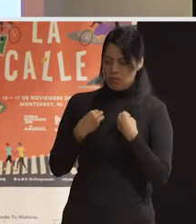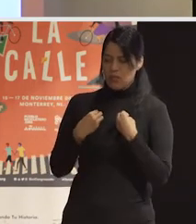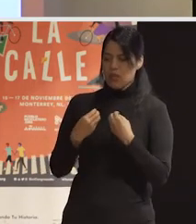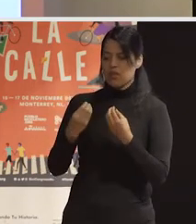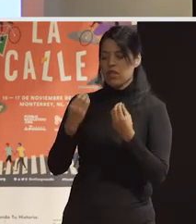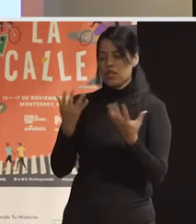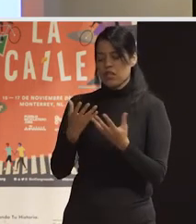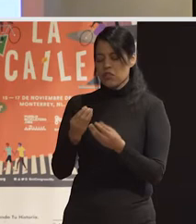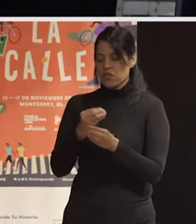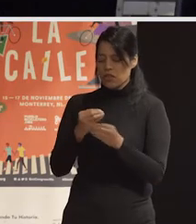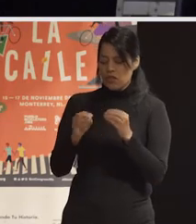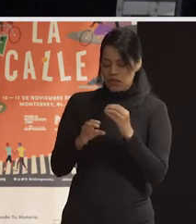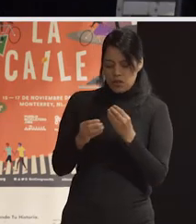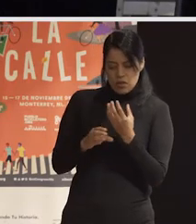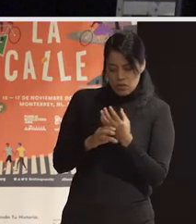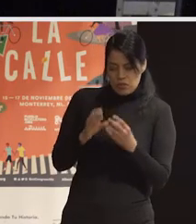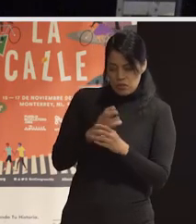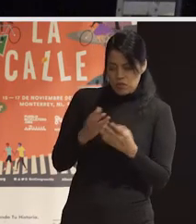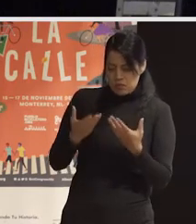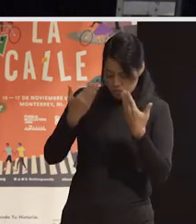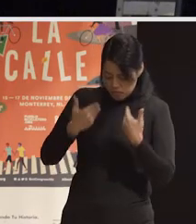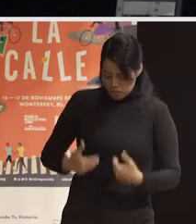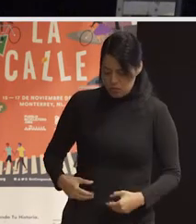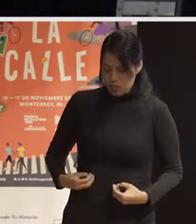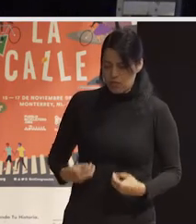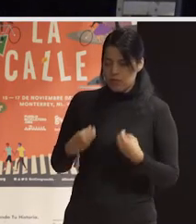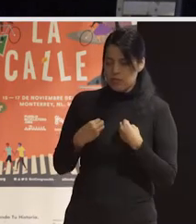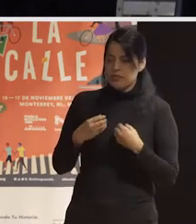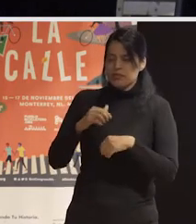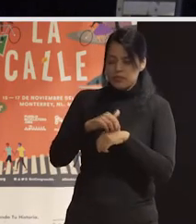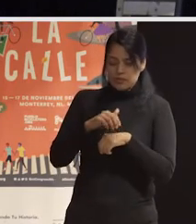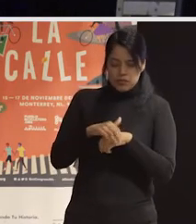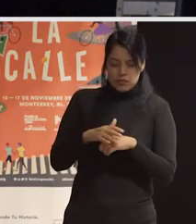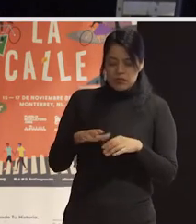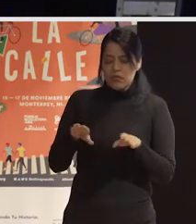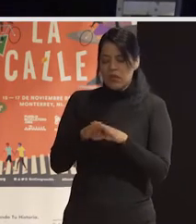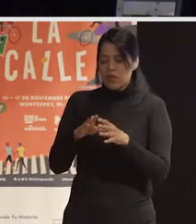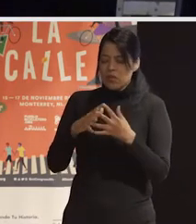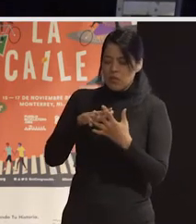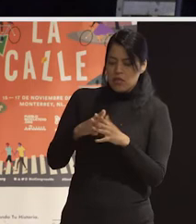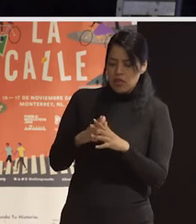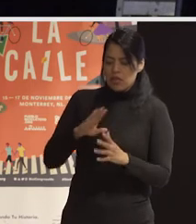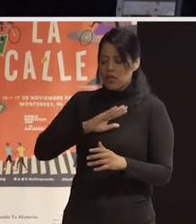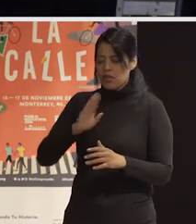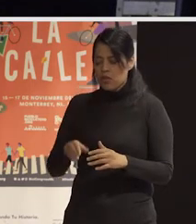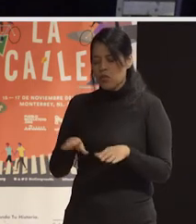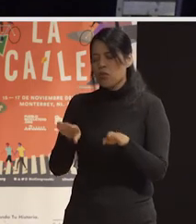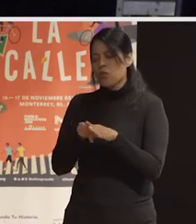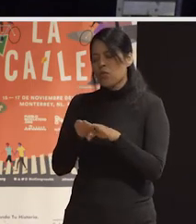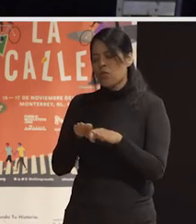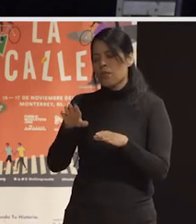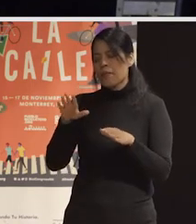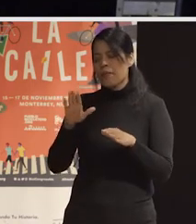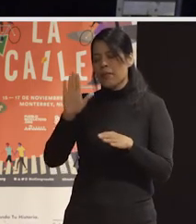muchas partes vivos si bien hay cifras que aproximan la guerra en cuanto a muertes y bajas como si fuera guerra debido